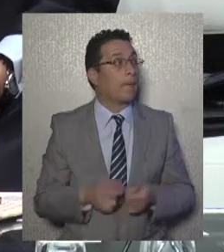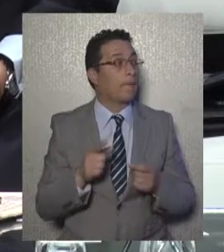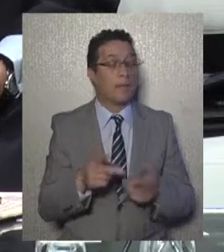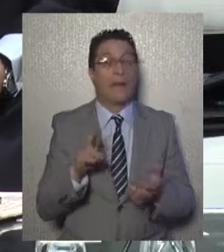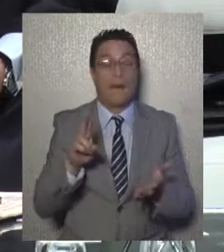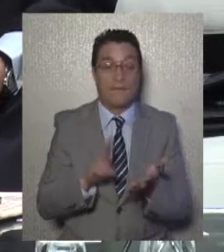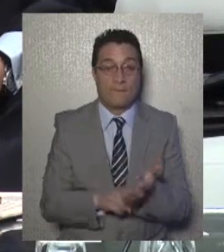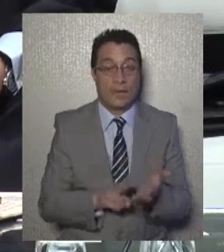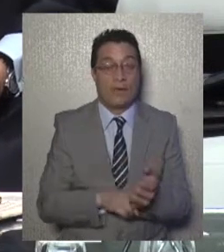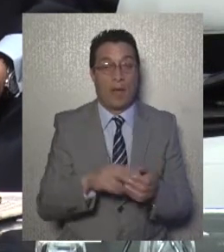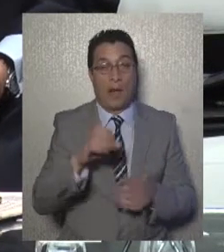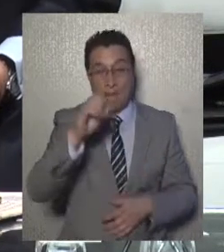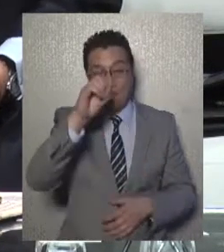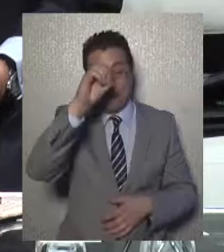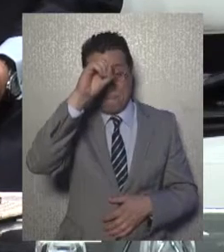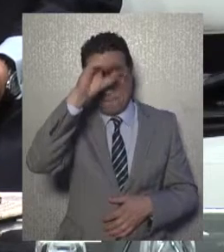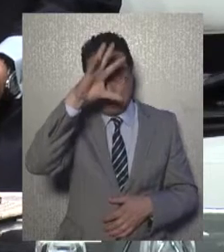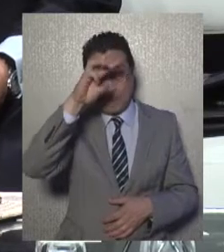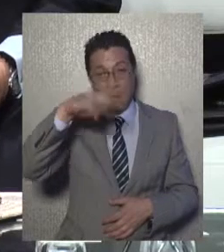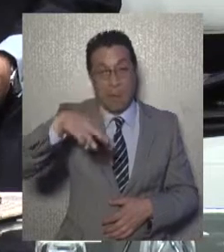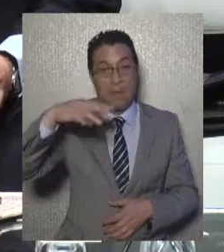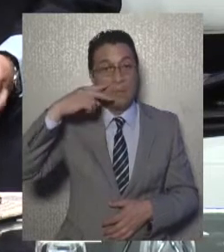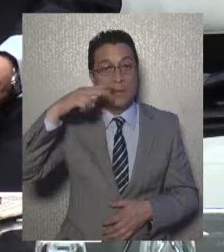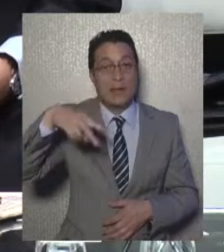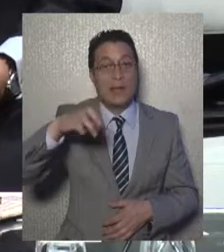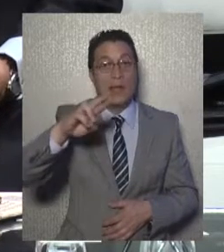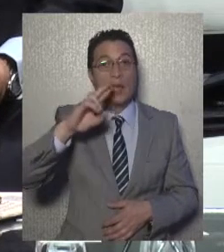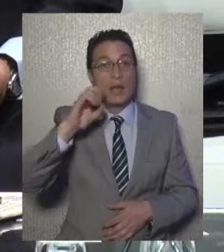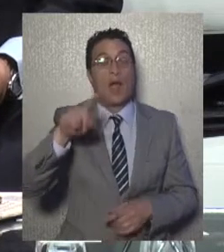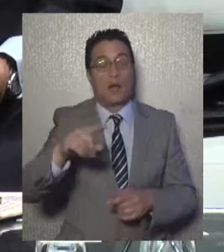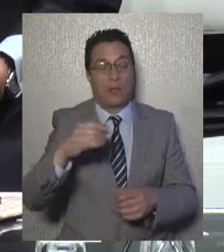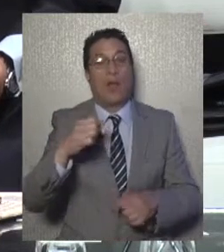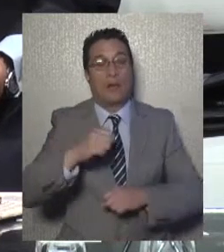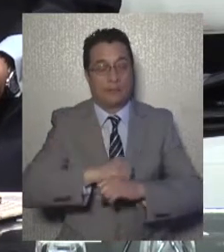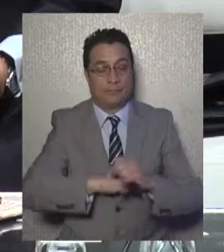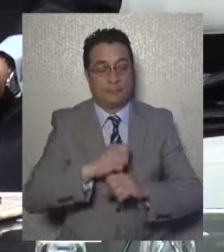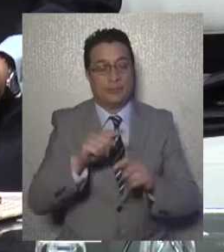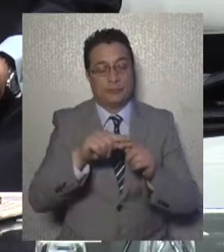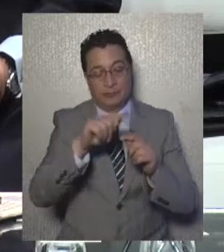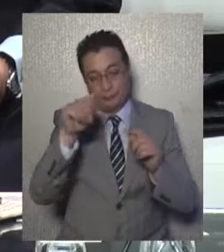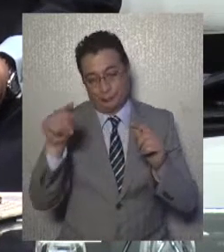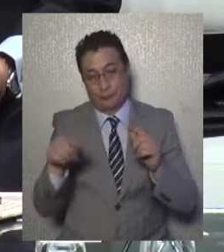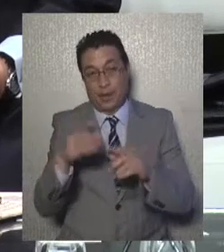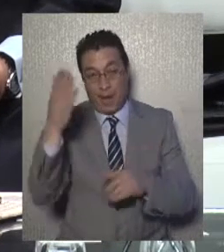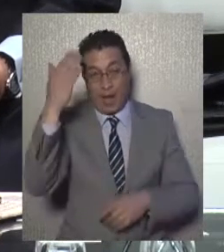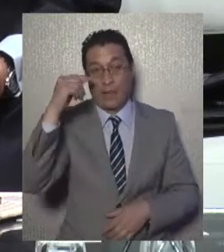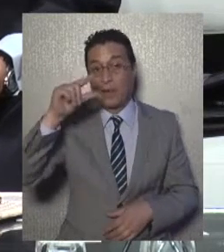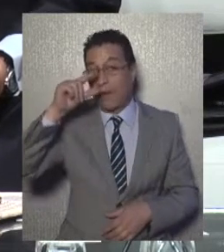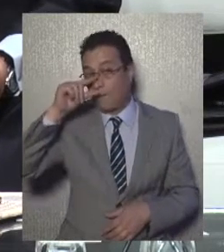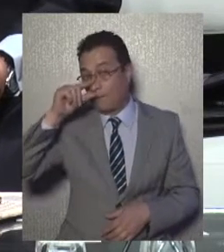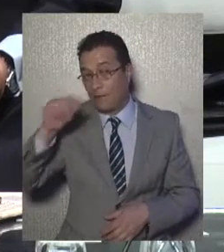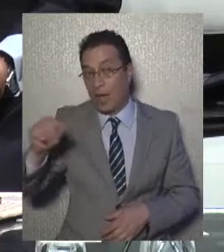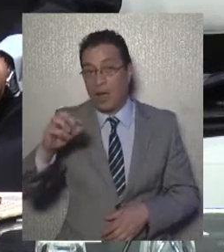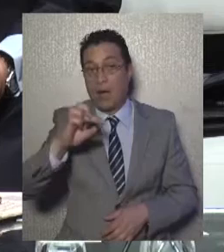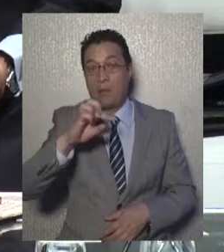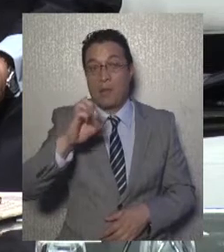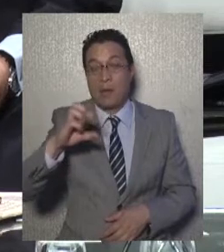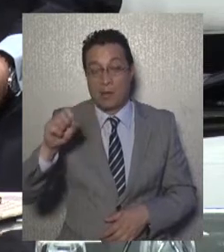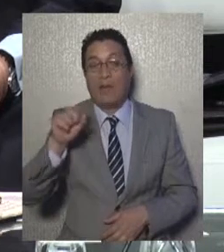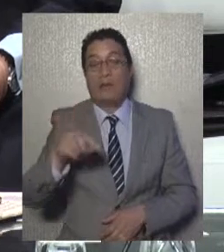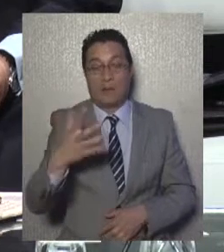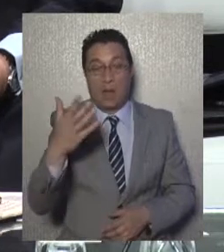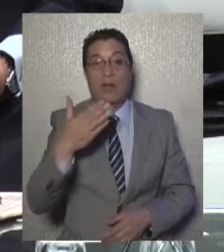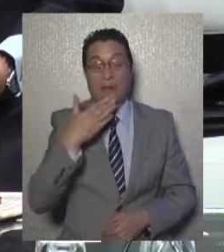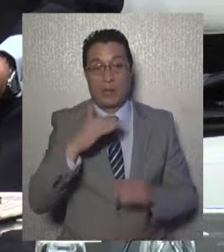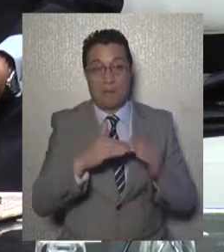verdad que la minería es una actividad cíclica, lo ha sido toda la vida. Por ejemplo, los tiempos de Frei Padre, en los 60, se vieron un ciclo de precios más alto